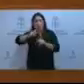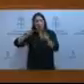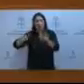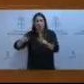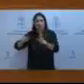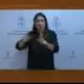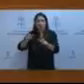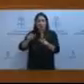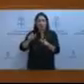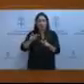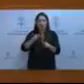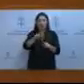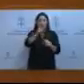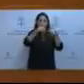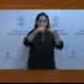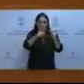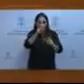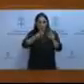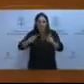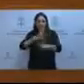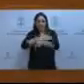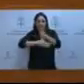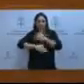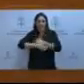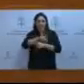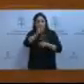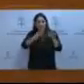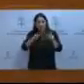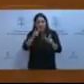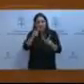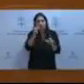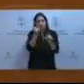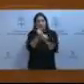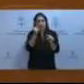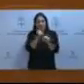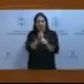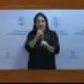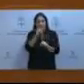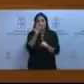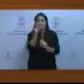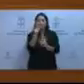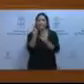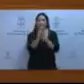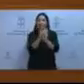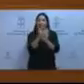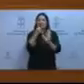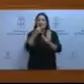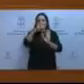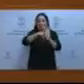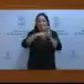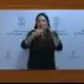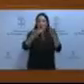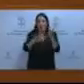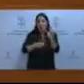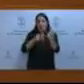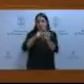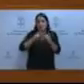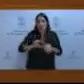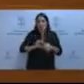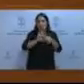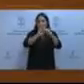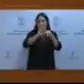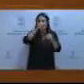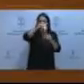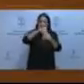discapacidad. Personas con derechos laborales regulados por este decreto para el acceso a la función pública de la Administración del